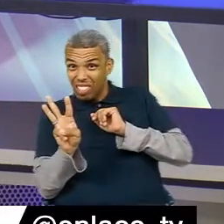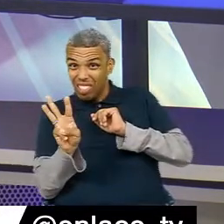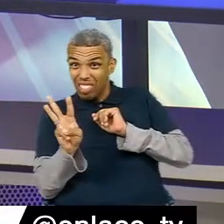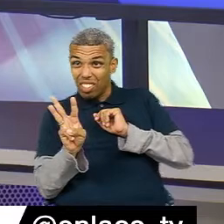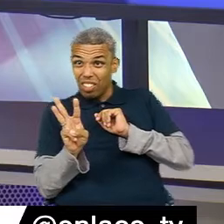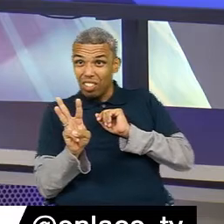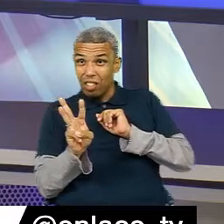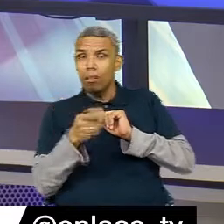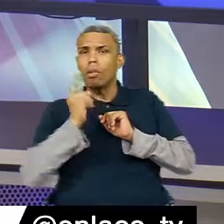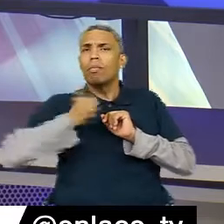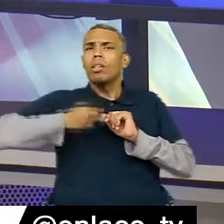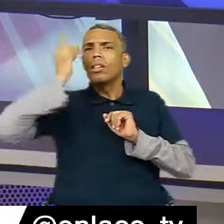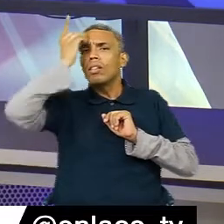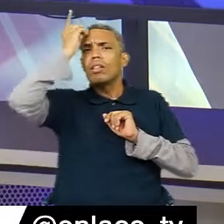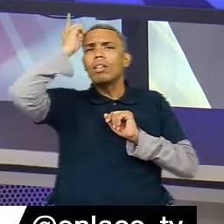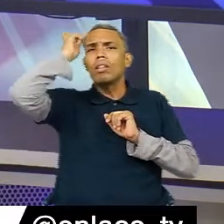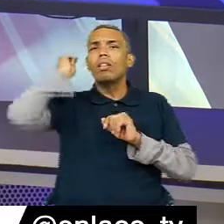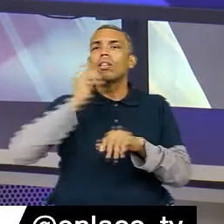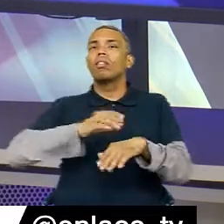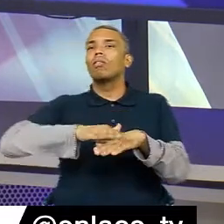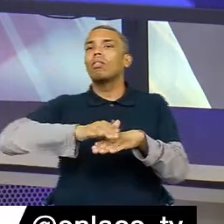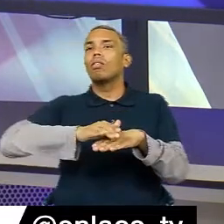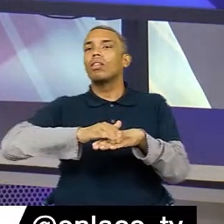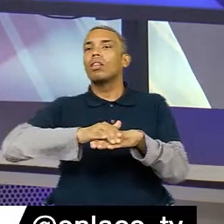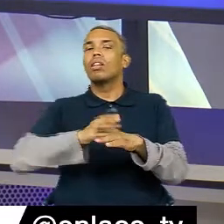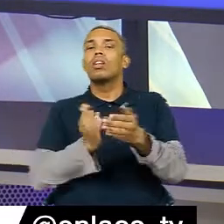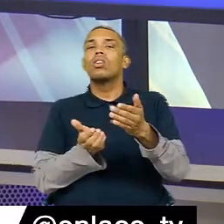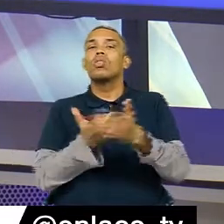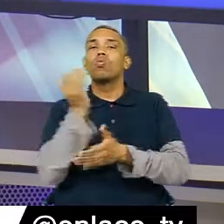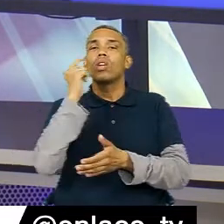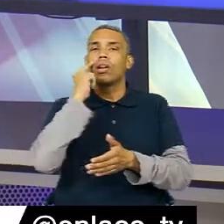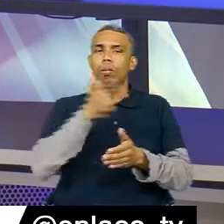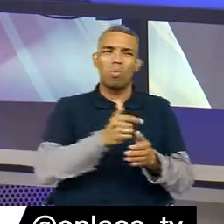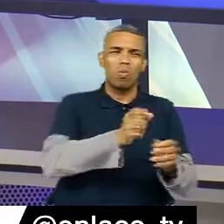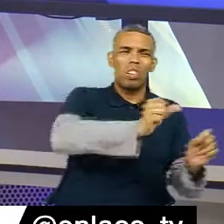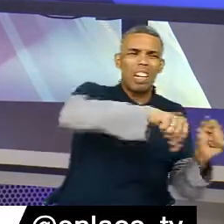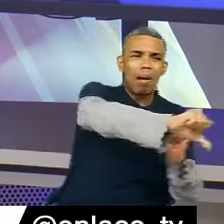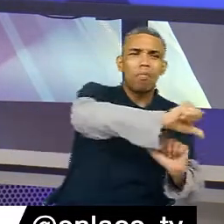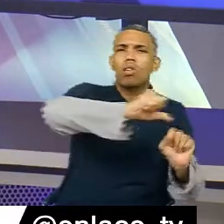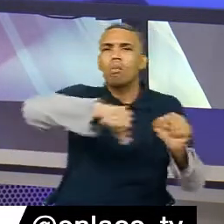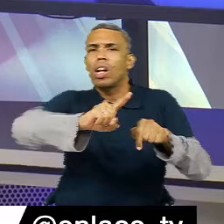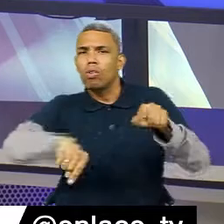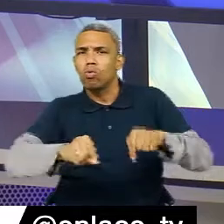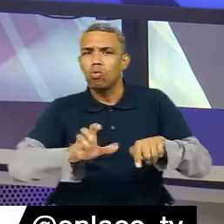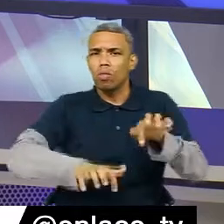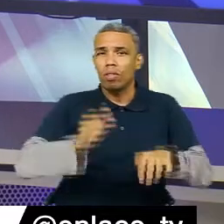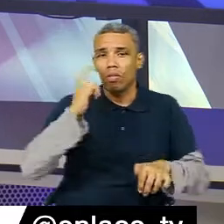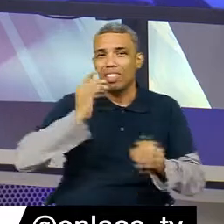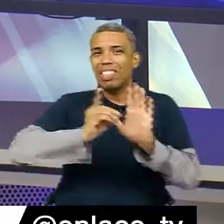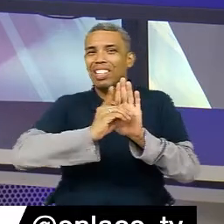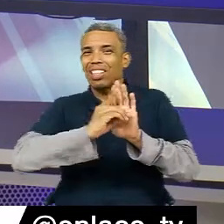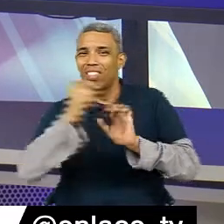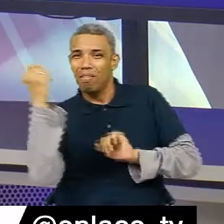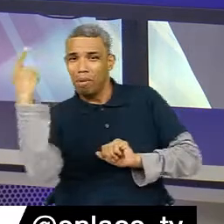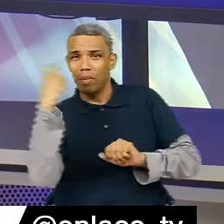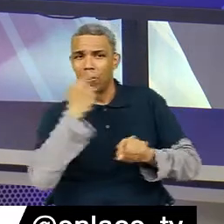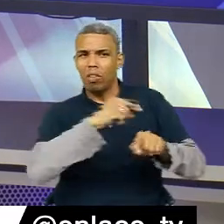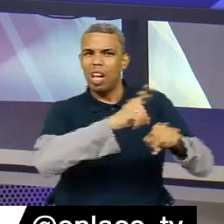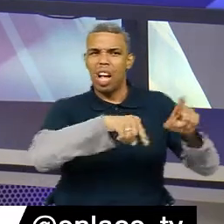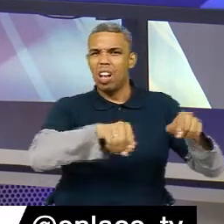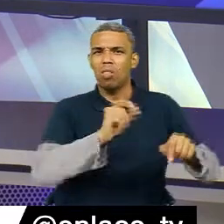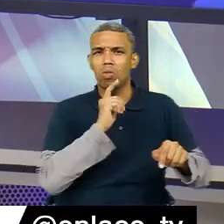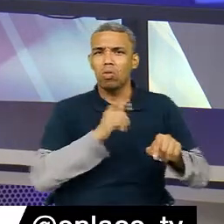a través del cual el alcalde Darío Echeverri reconforma nuevamente su gabinete municipal y dice así, decreta artículo primero, aceptar las renuncias presentadas